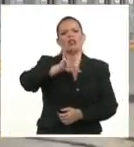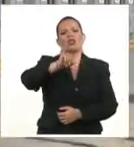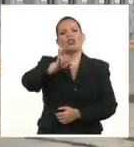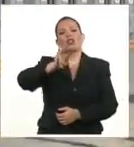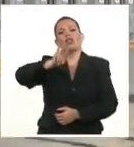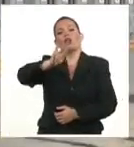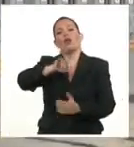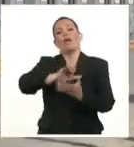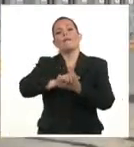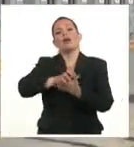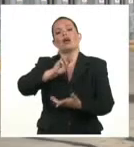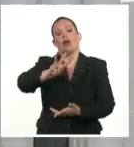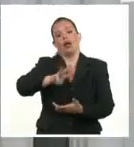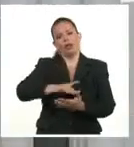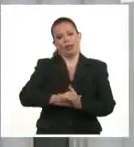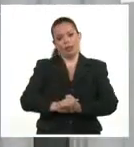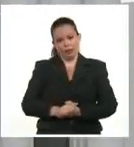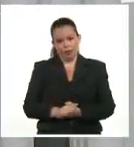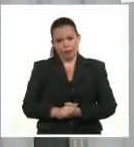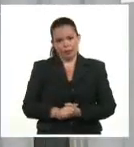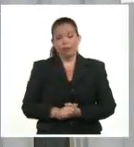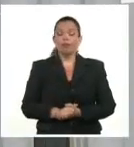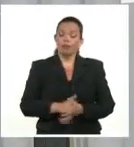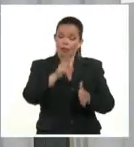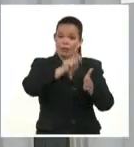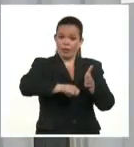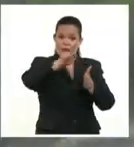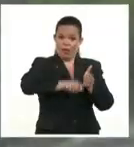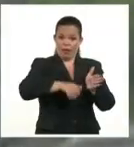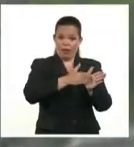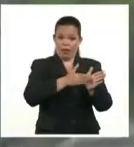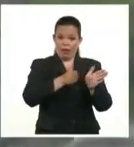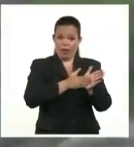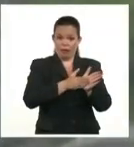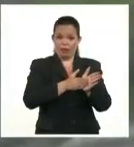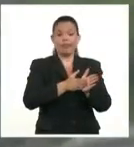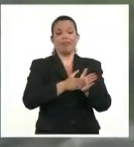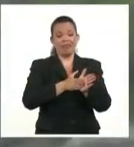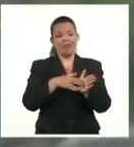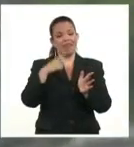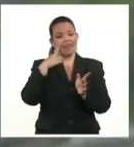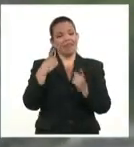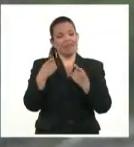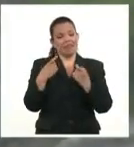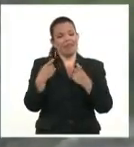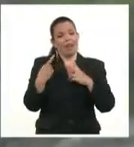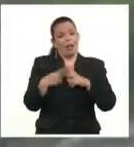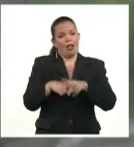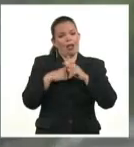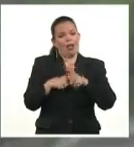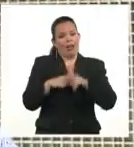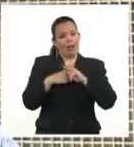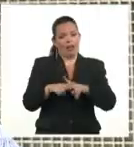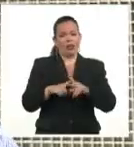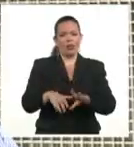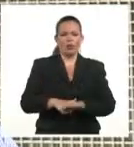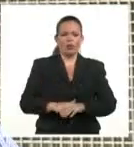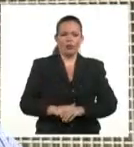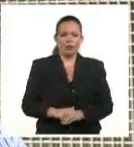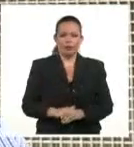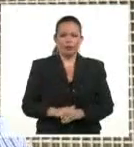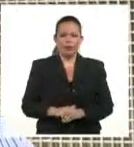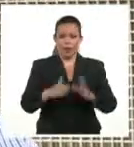569 megawatts. La estrategia implementada apunta hacia los mantenimientos capitales. El mes